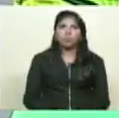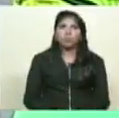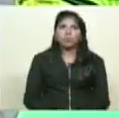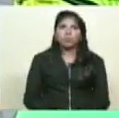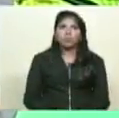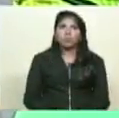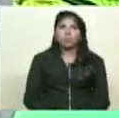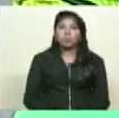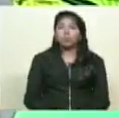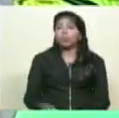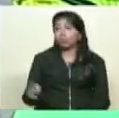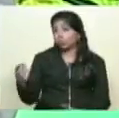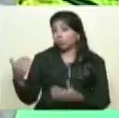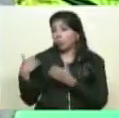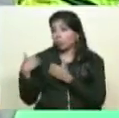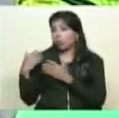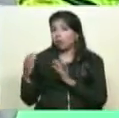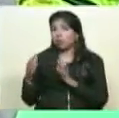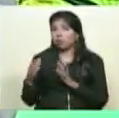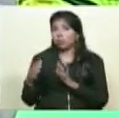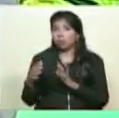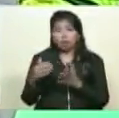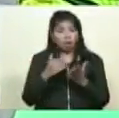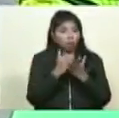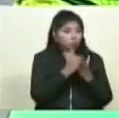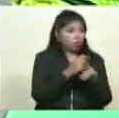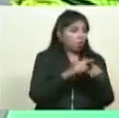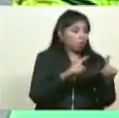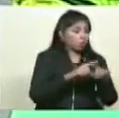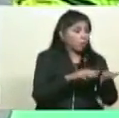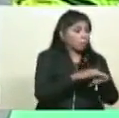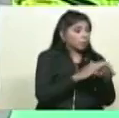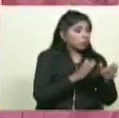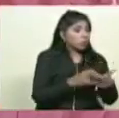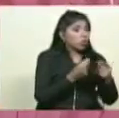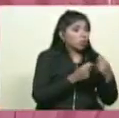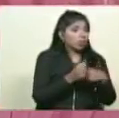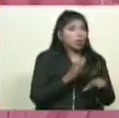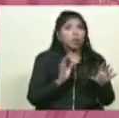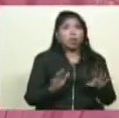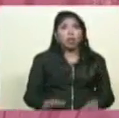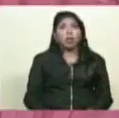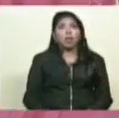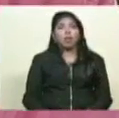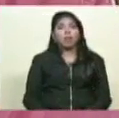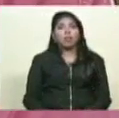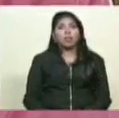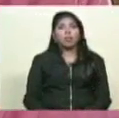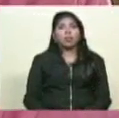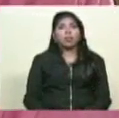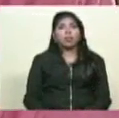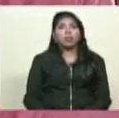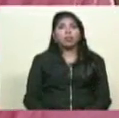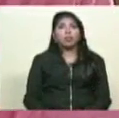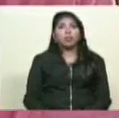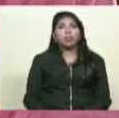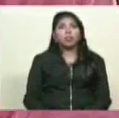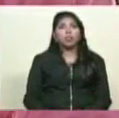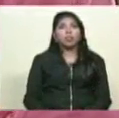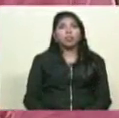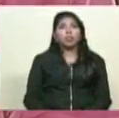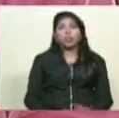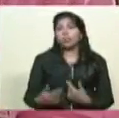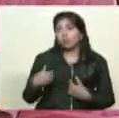pero yo te encargo a ti, Néstor. Y al compañero general Vladimir Padrino, que tiene muchas tareas, por eso no le doy la tarea